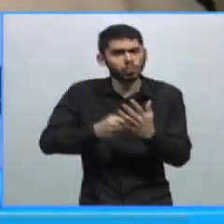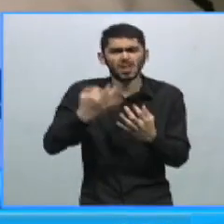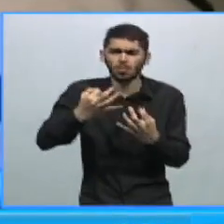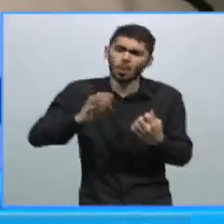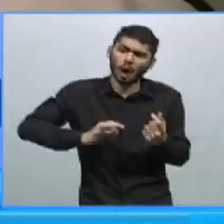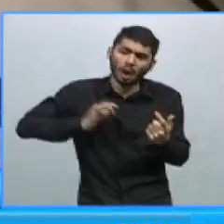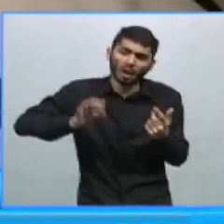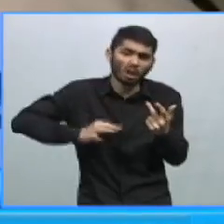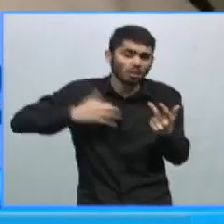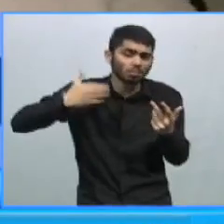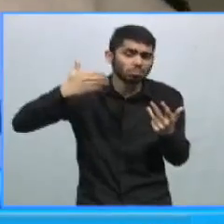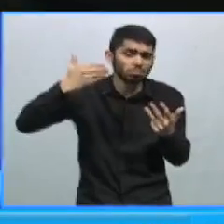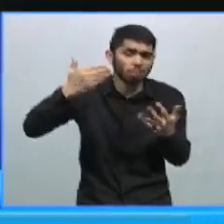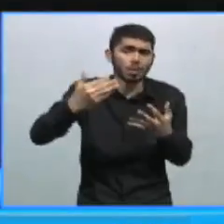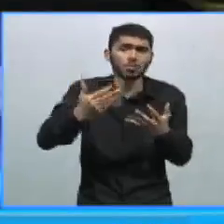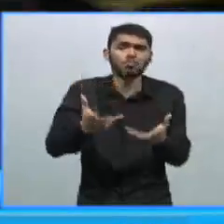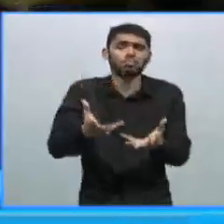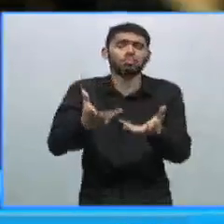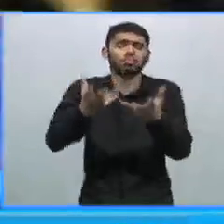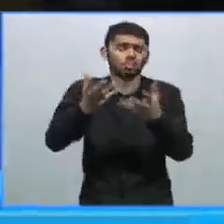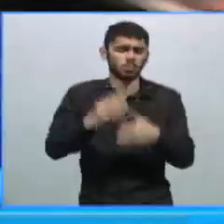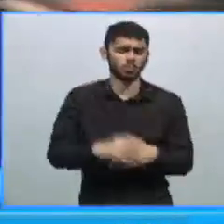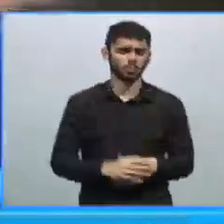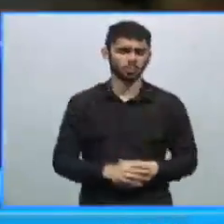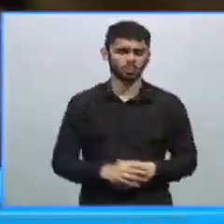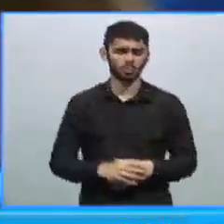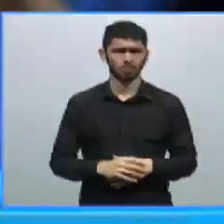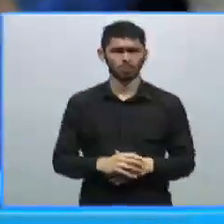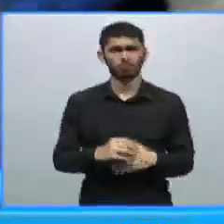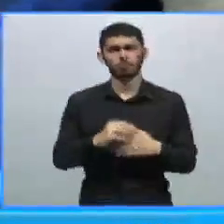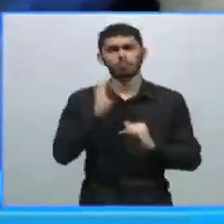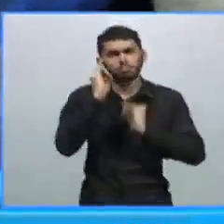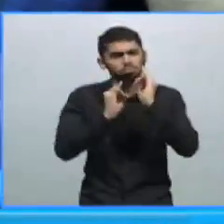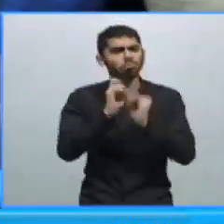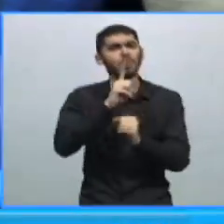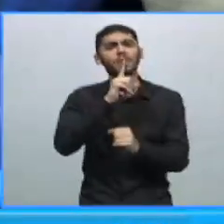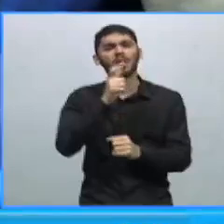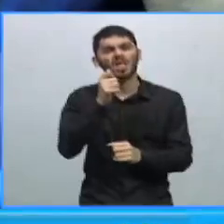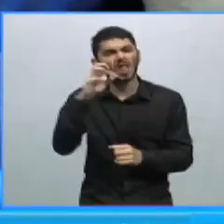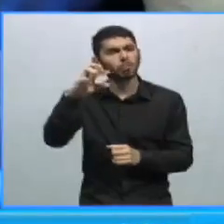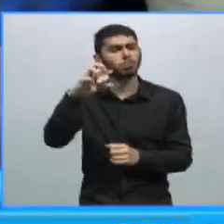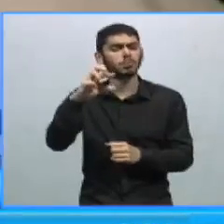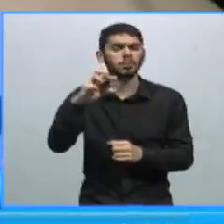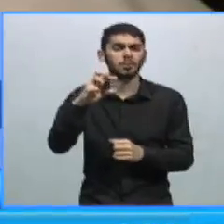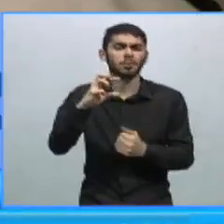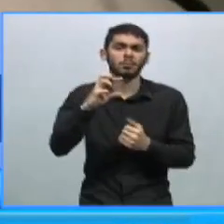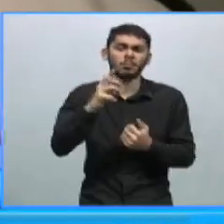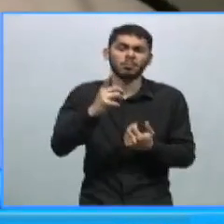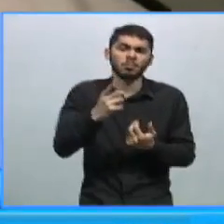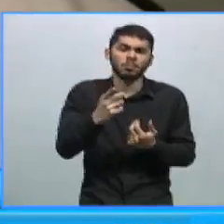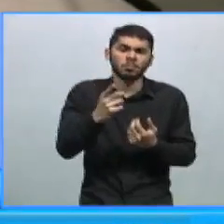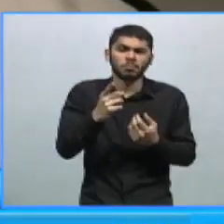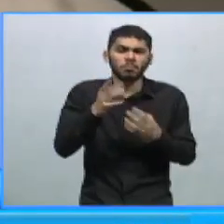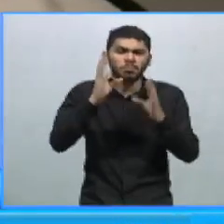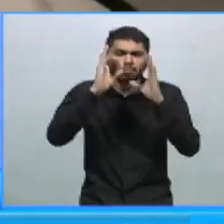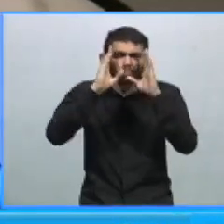eh el beneficio está el tap está pensado más que para eso está pensado para que los